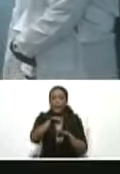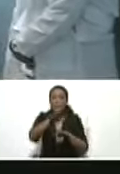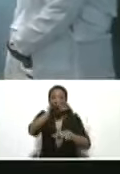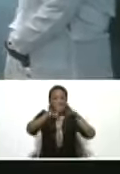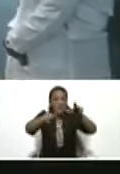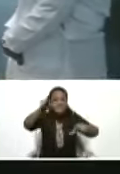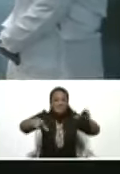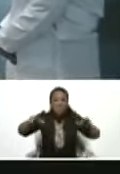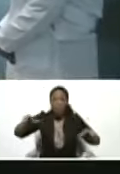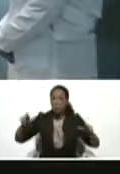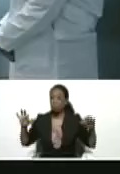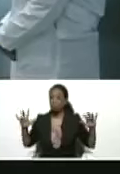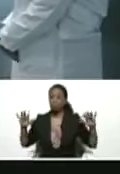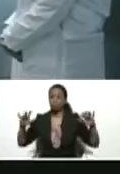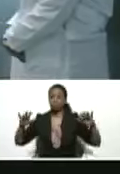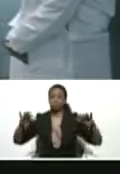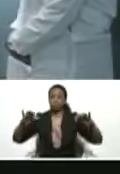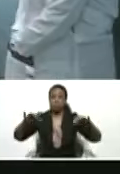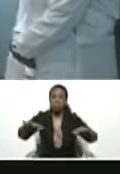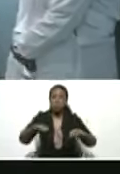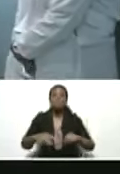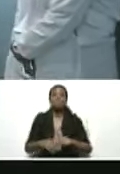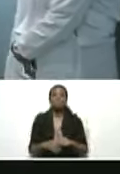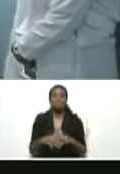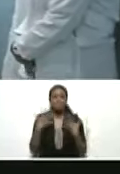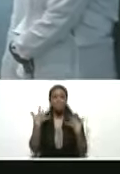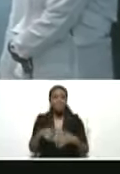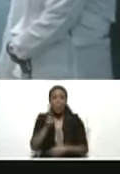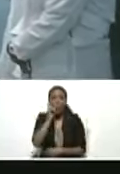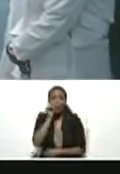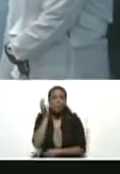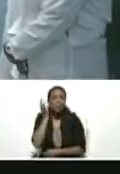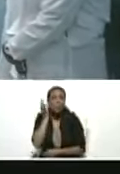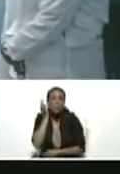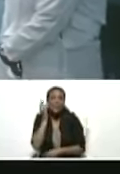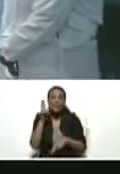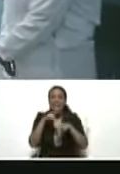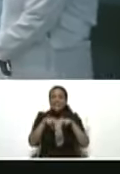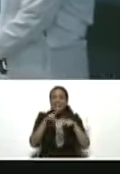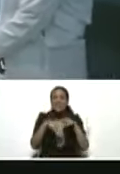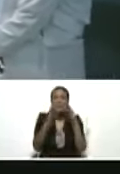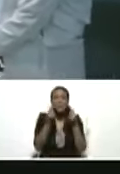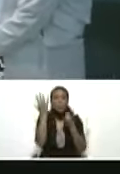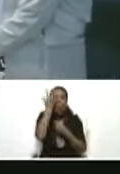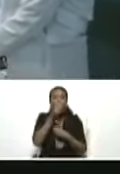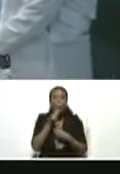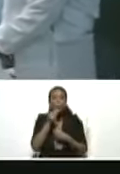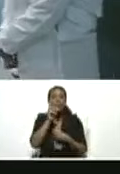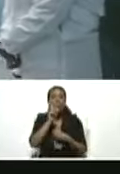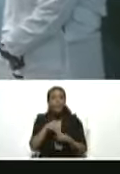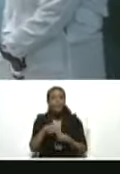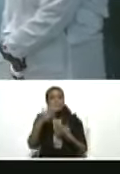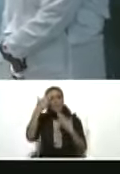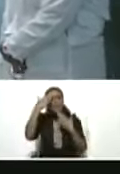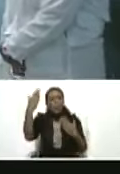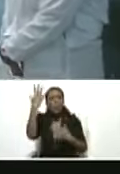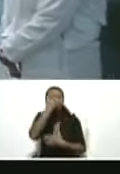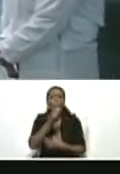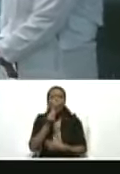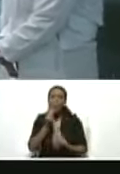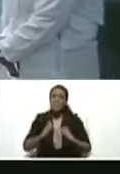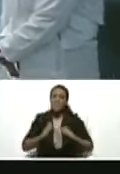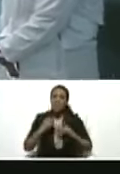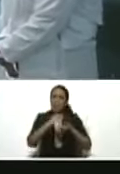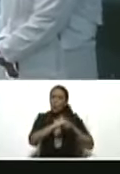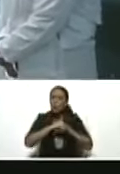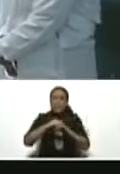miles de hombres mujeres niños mucho joven mi saludo a la juventud venían